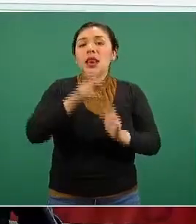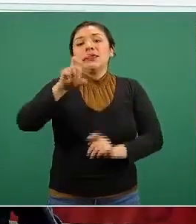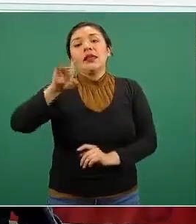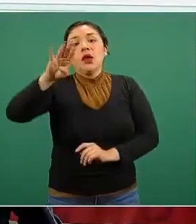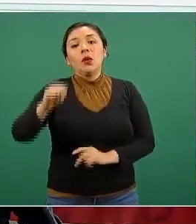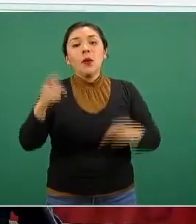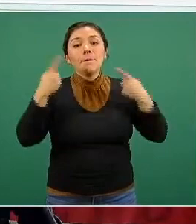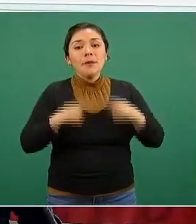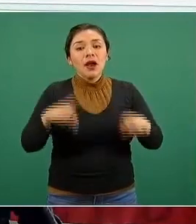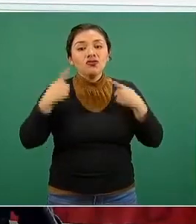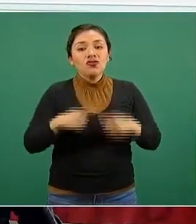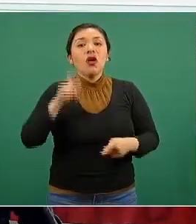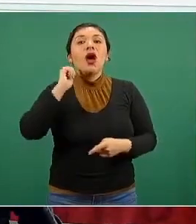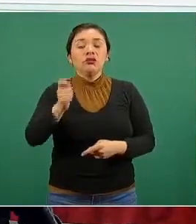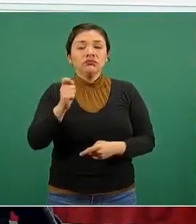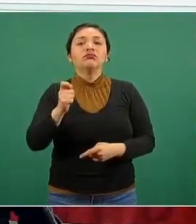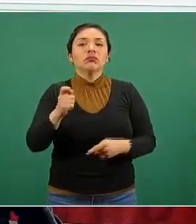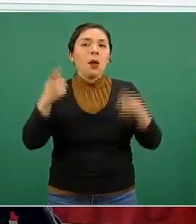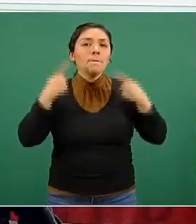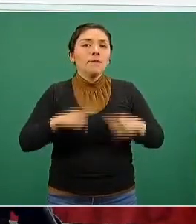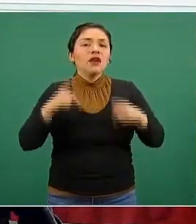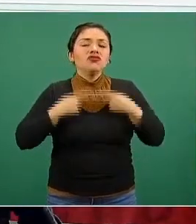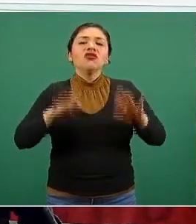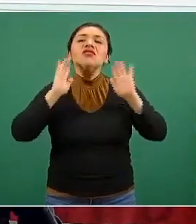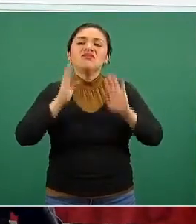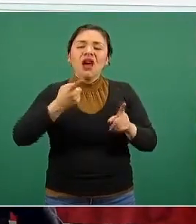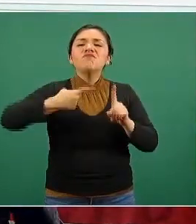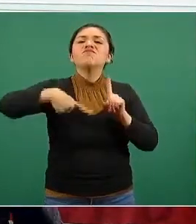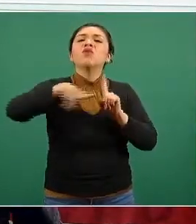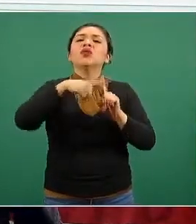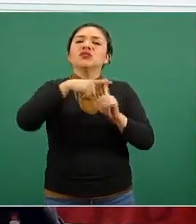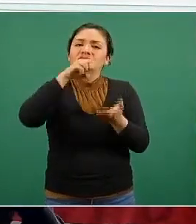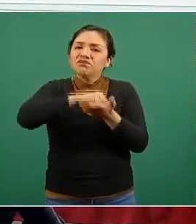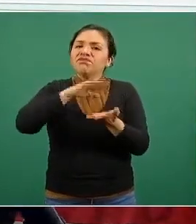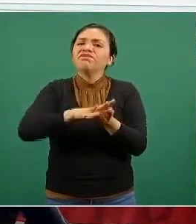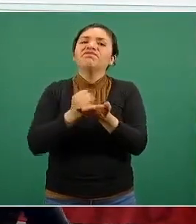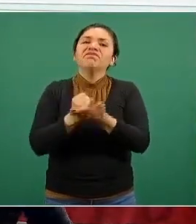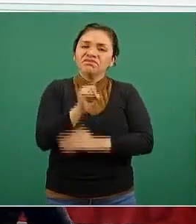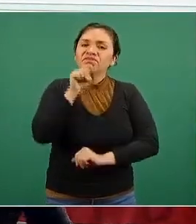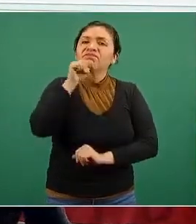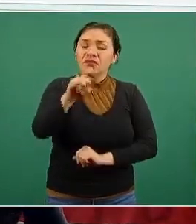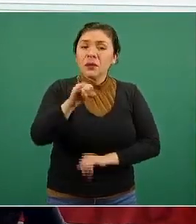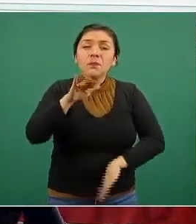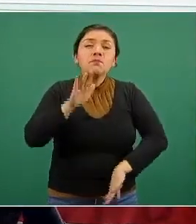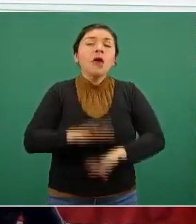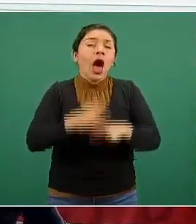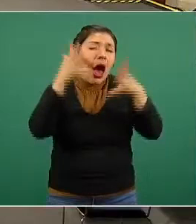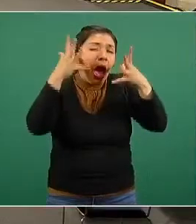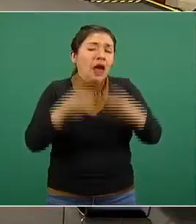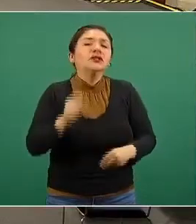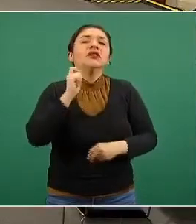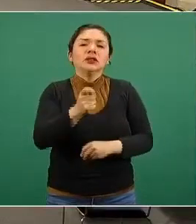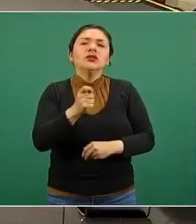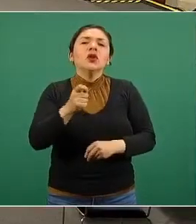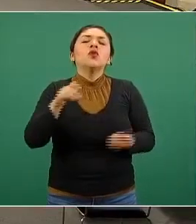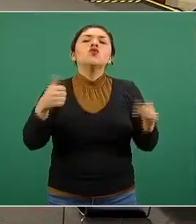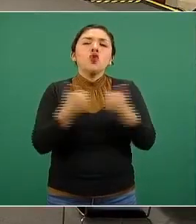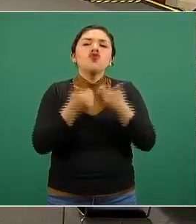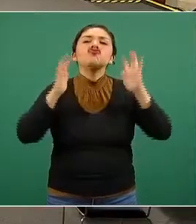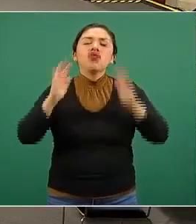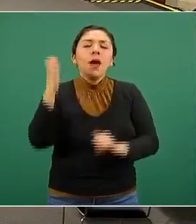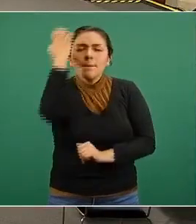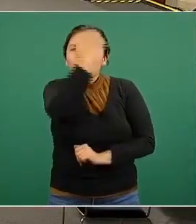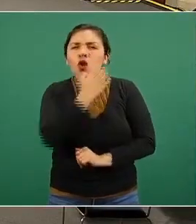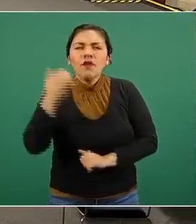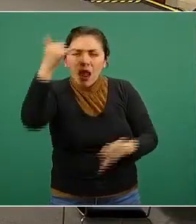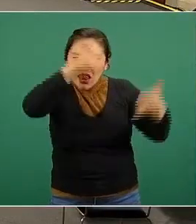1.534.039 se clasifican como casos ya confirmados, la gran mayoría de estas por una prueba con